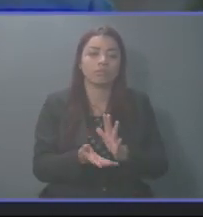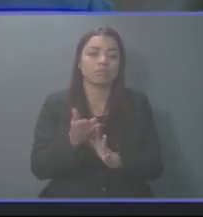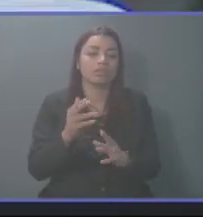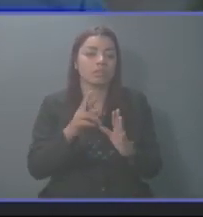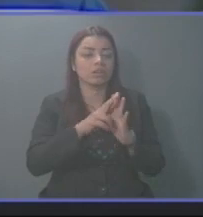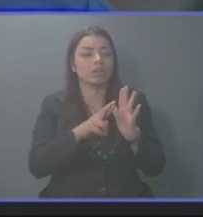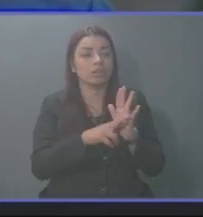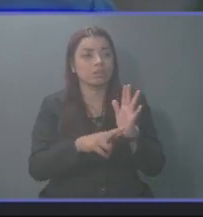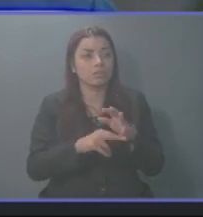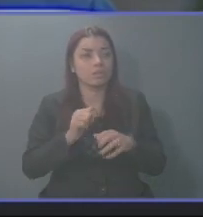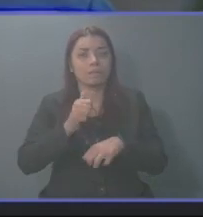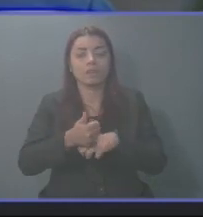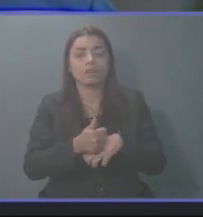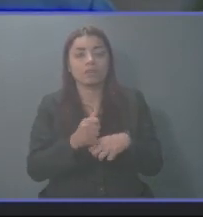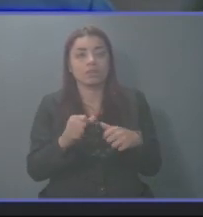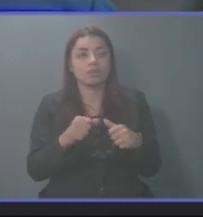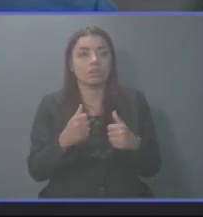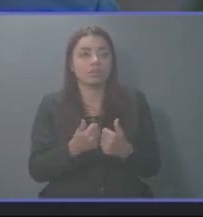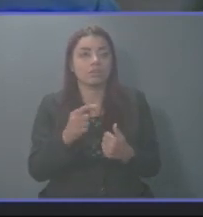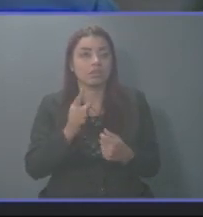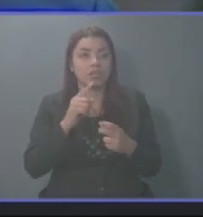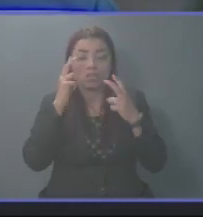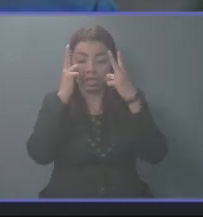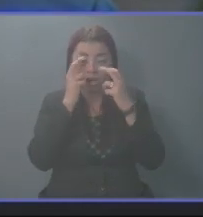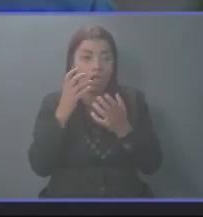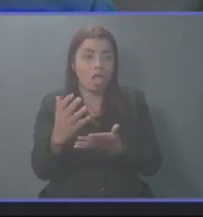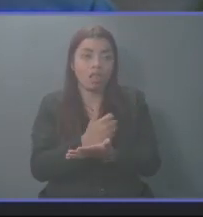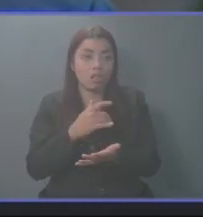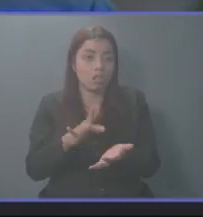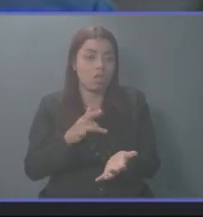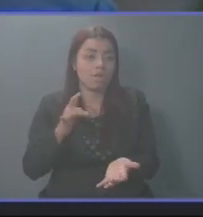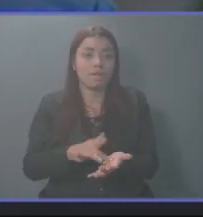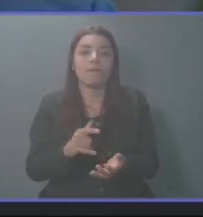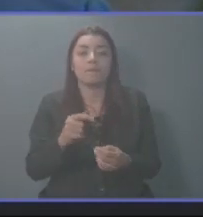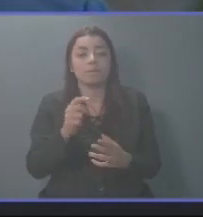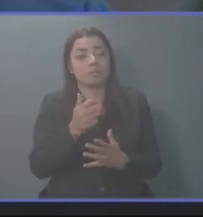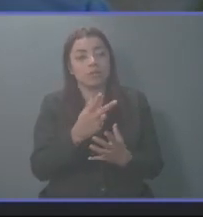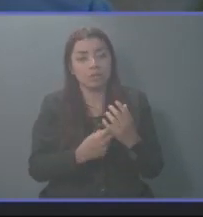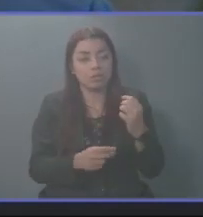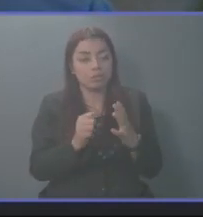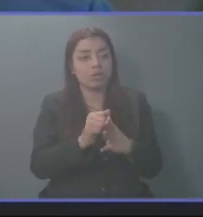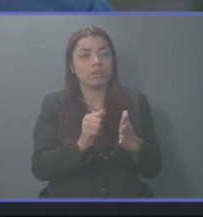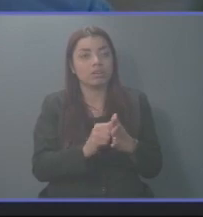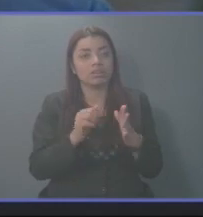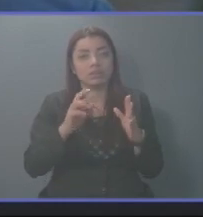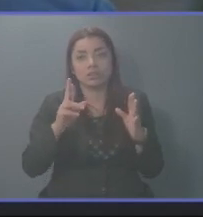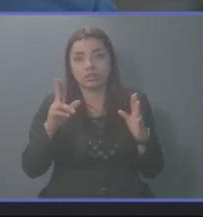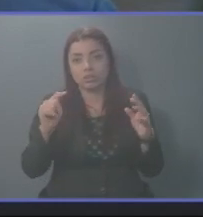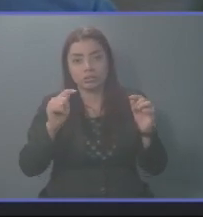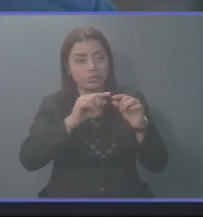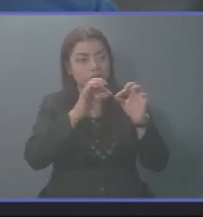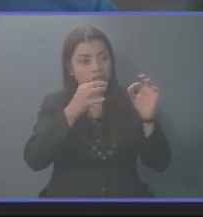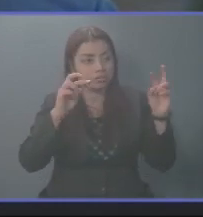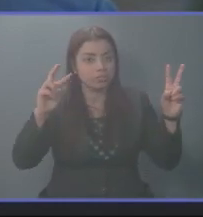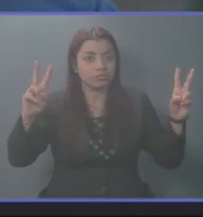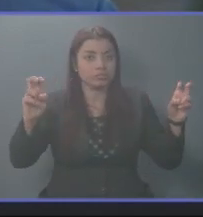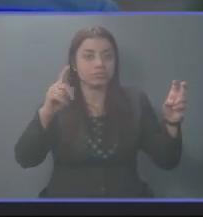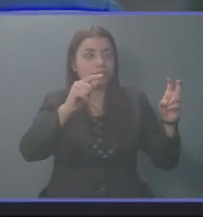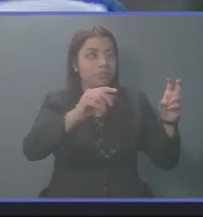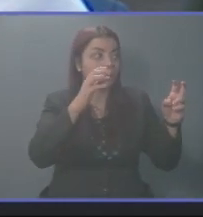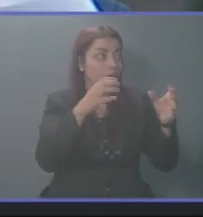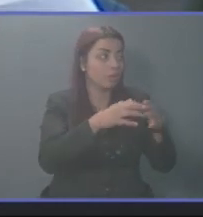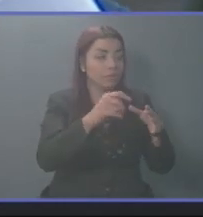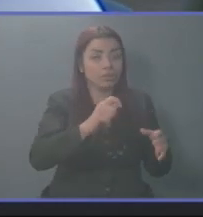de fundaciones y asociaciones sin fines de lucro, quedando ambos artículos de la siguiente manera. Abro comillas. Reconocimiento del